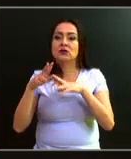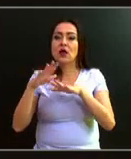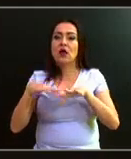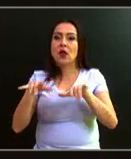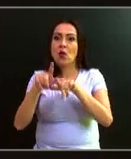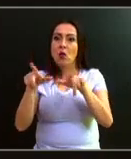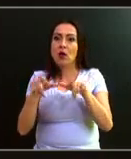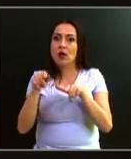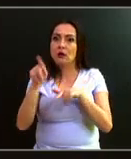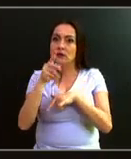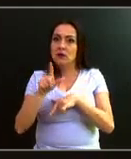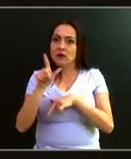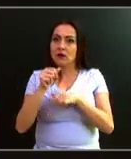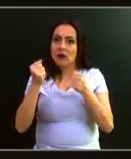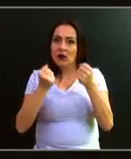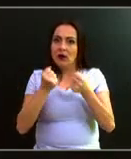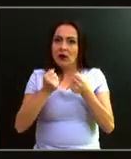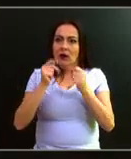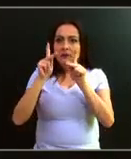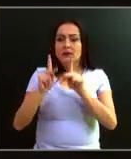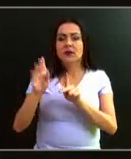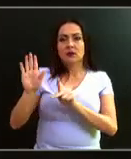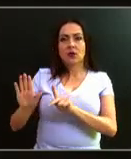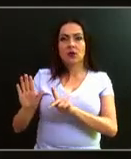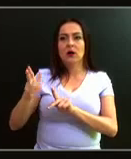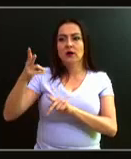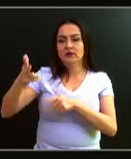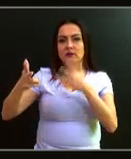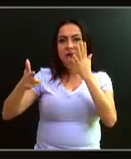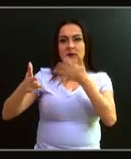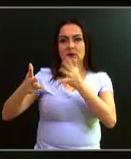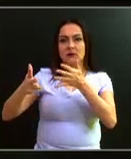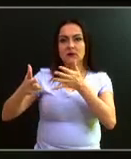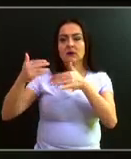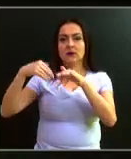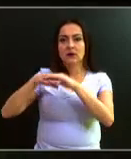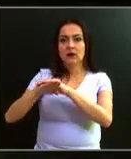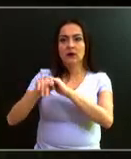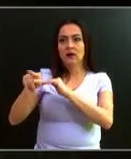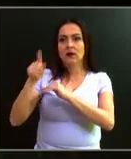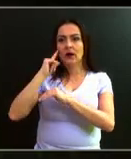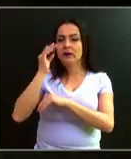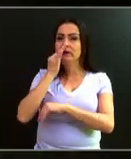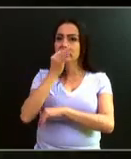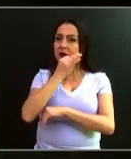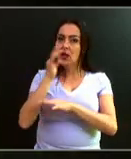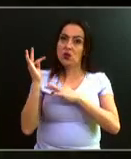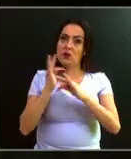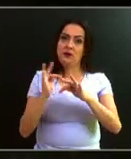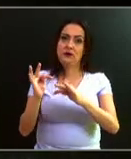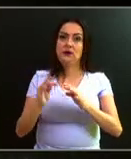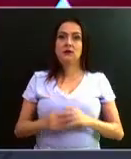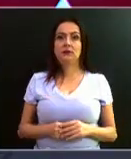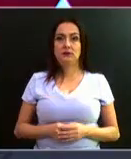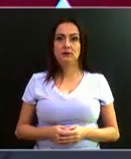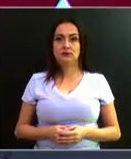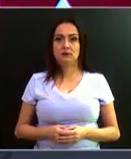Todavía este lunes, el vehículo de la pareja estaba estacionado en la entrada de esta finca turística.